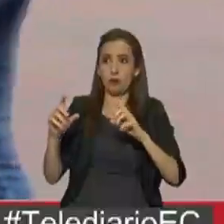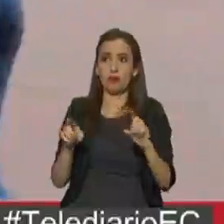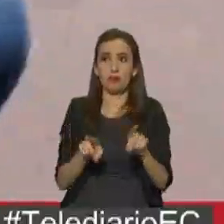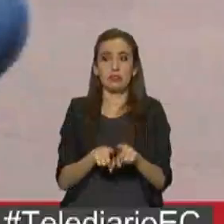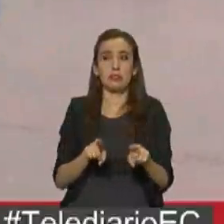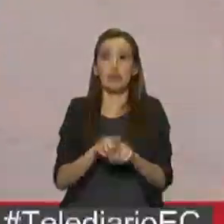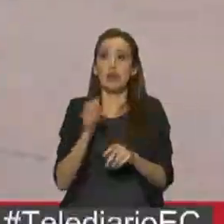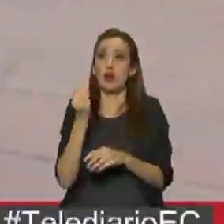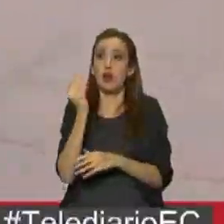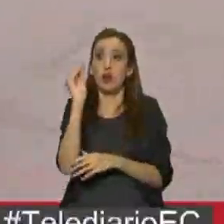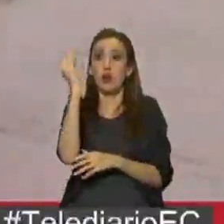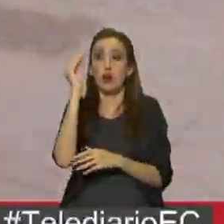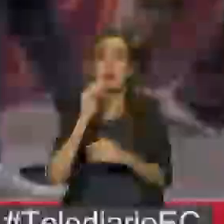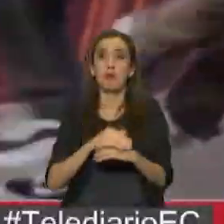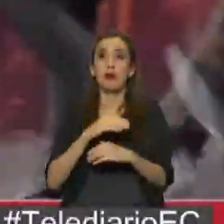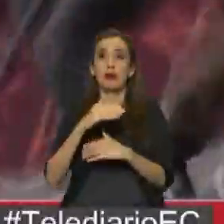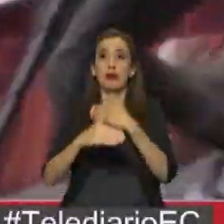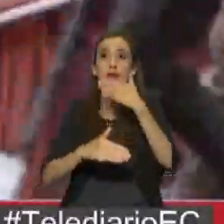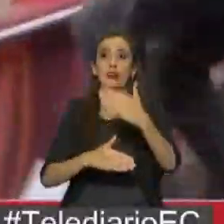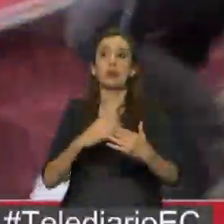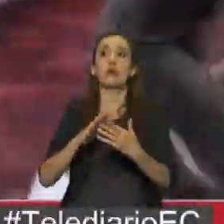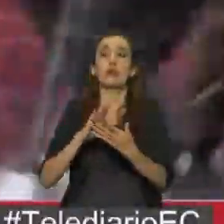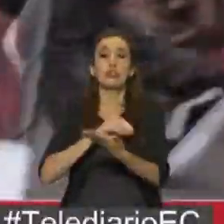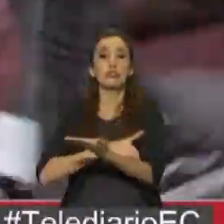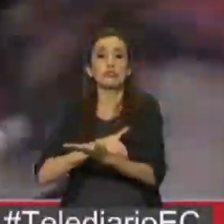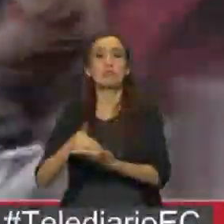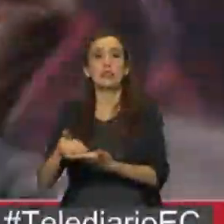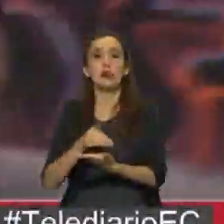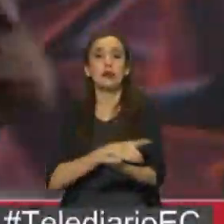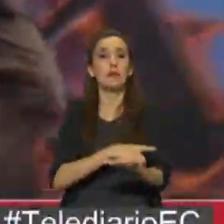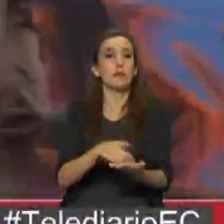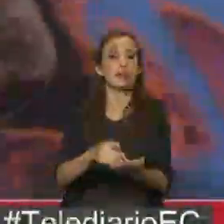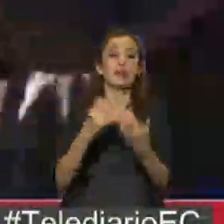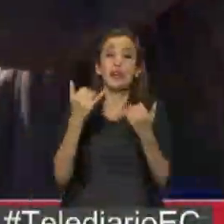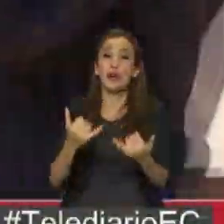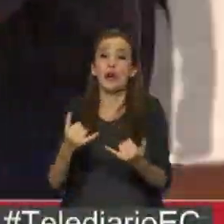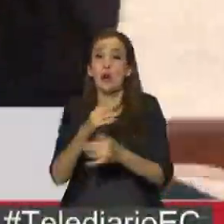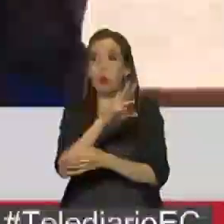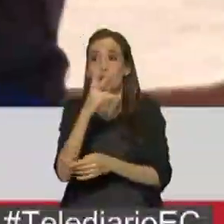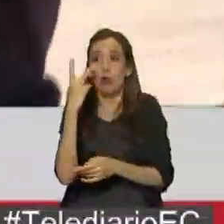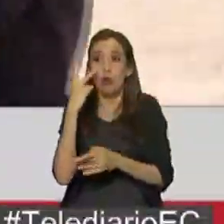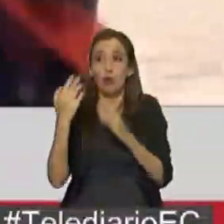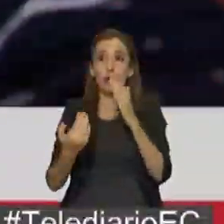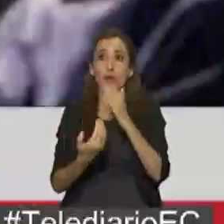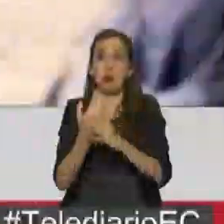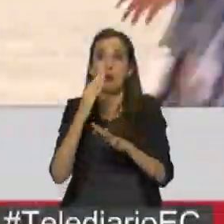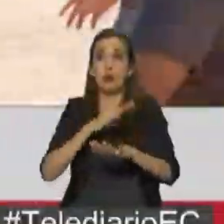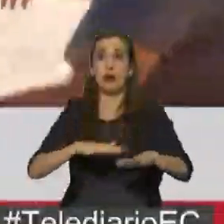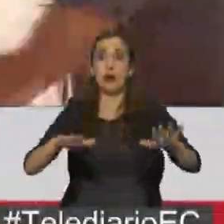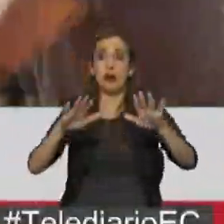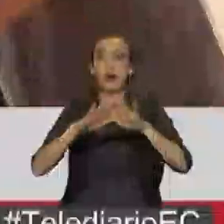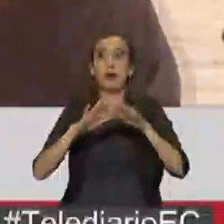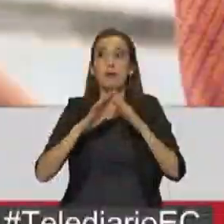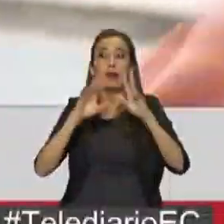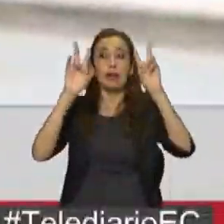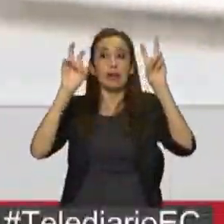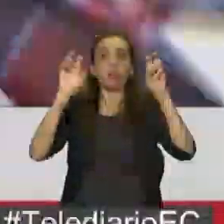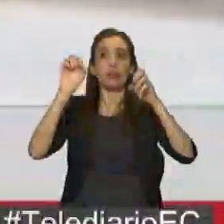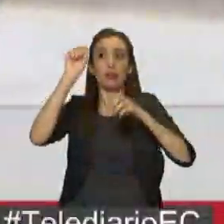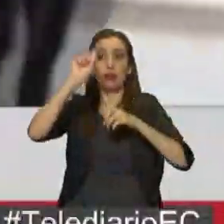todo el corto micro x distrito semanalmente para esta semana usted puede visualizar el producto maldito firmado